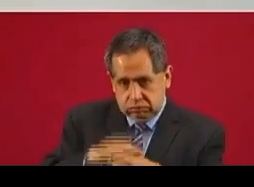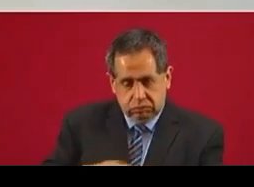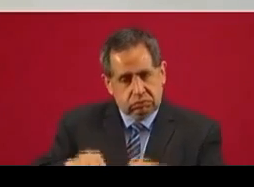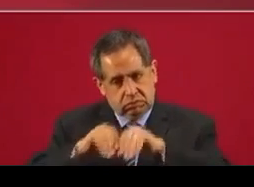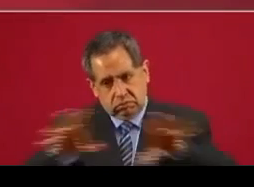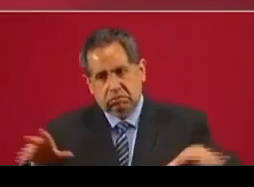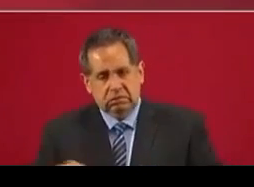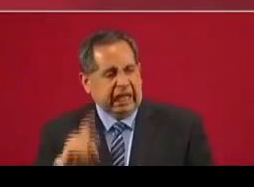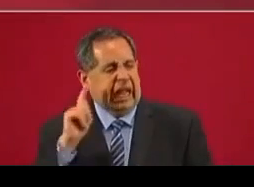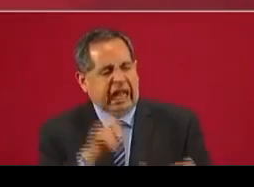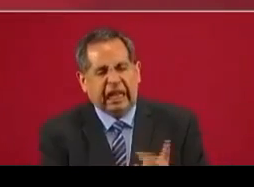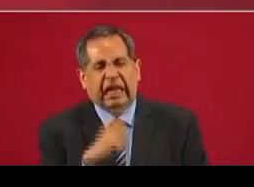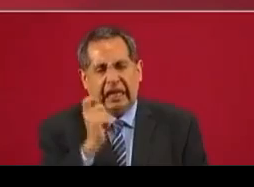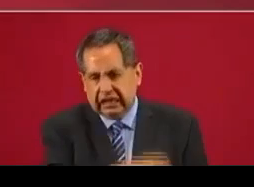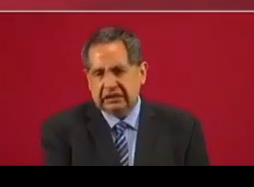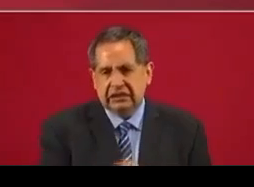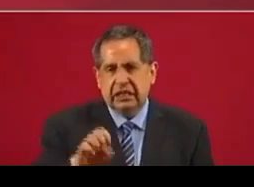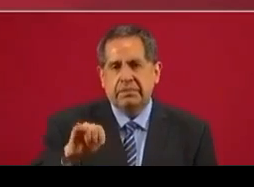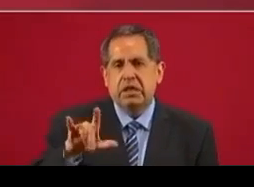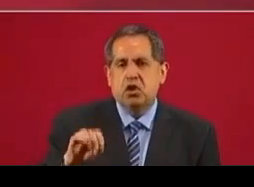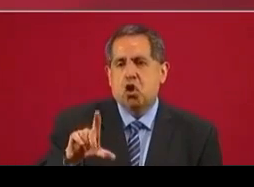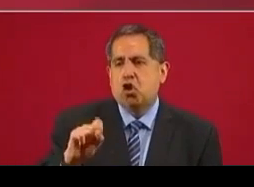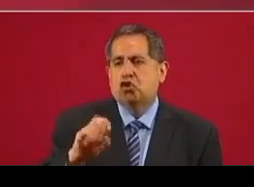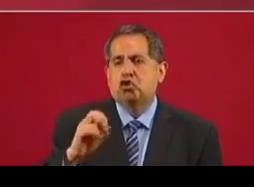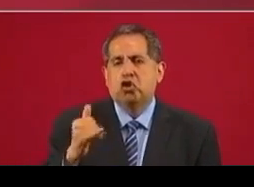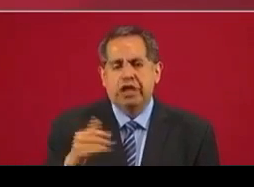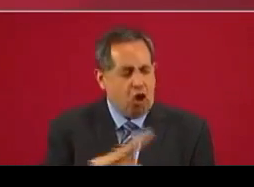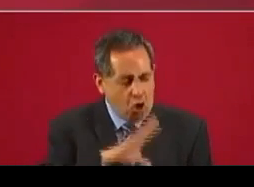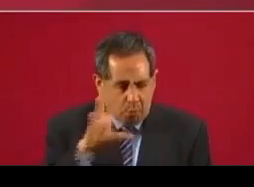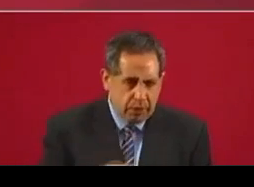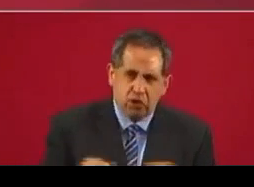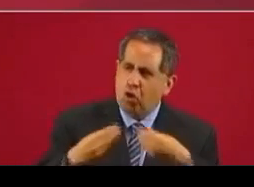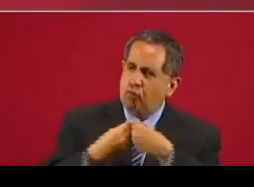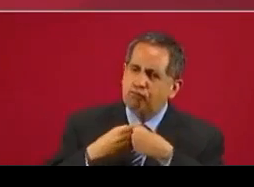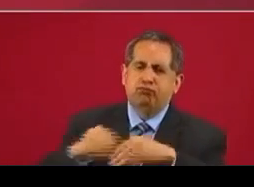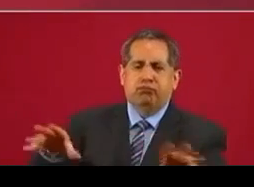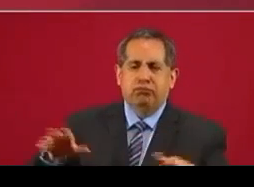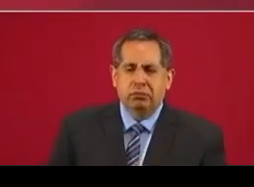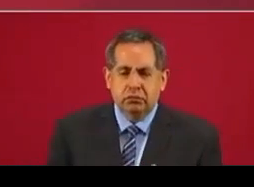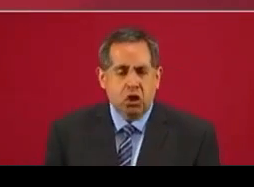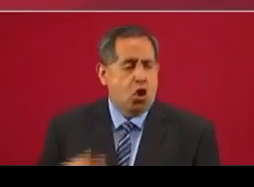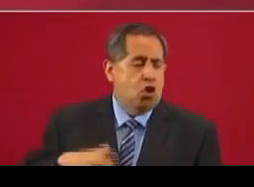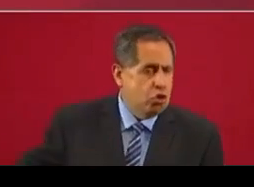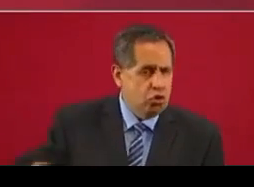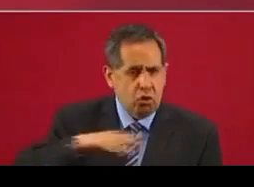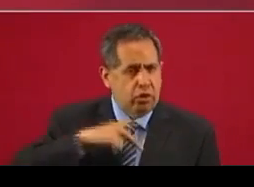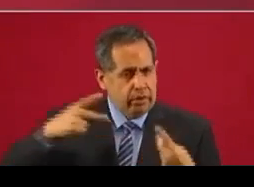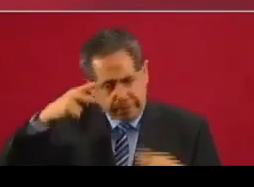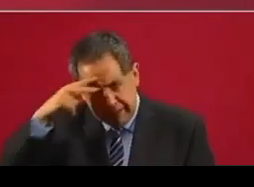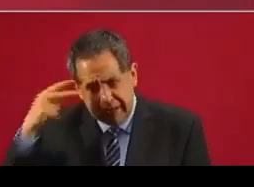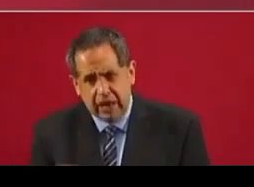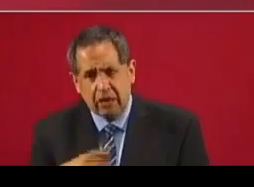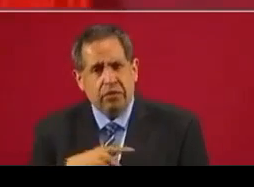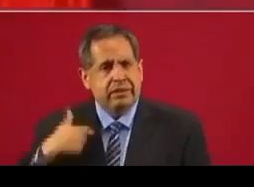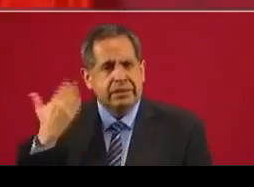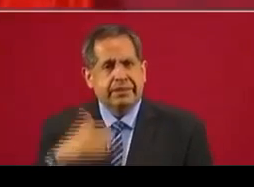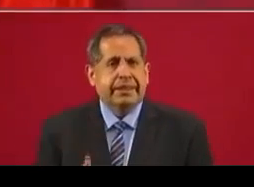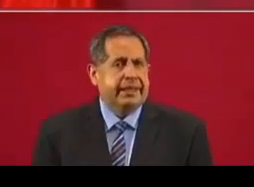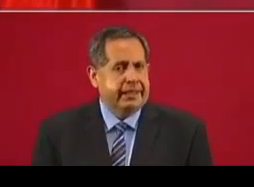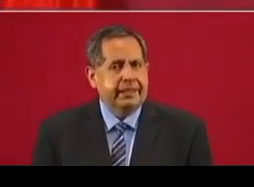del señor lo soy todos los mexicanos deben